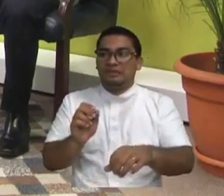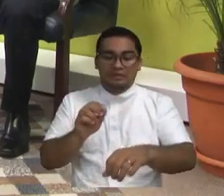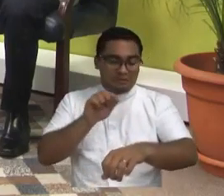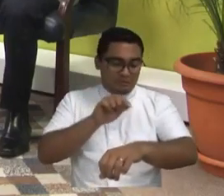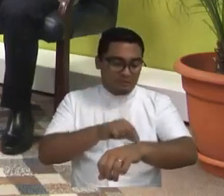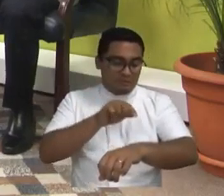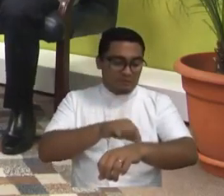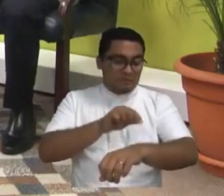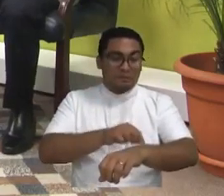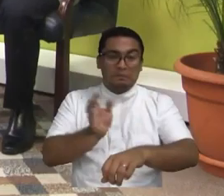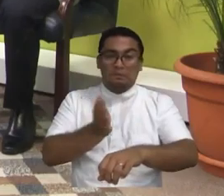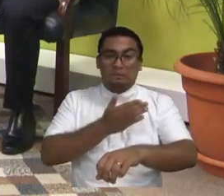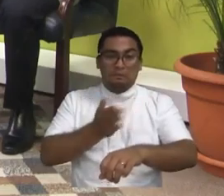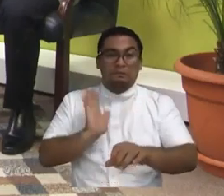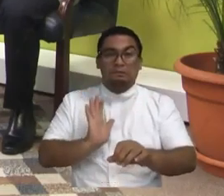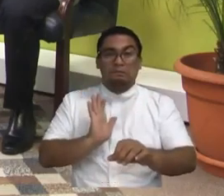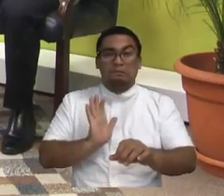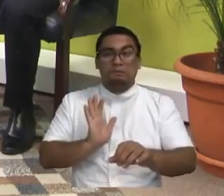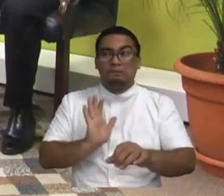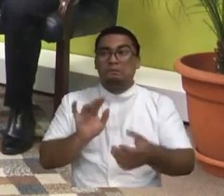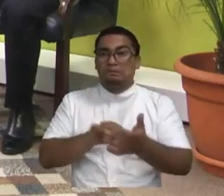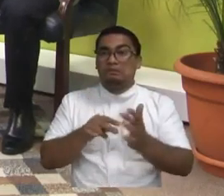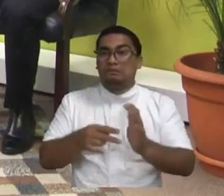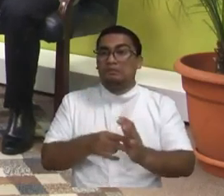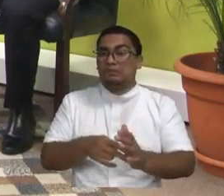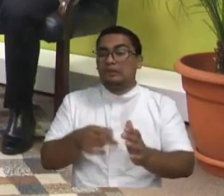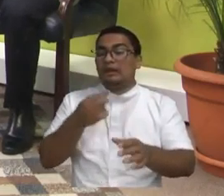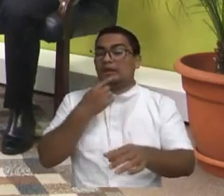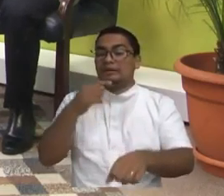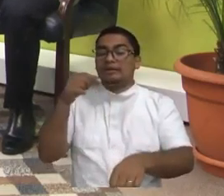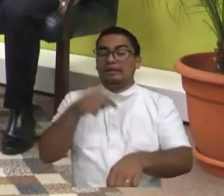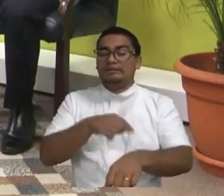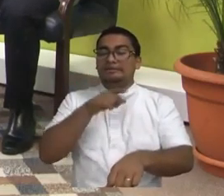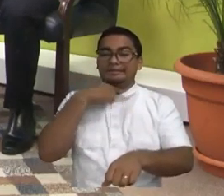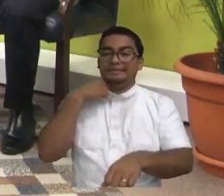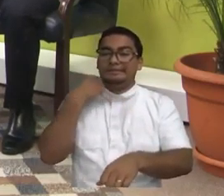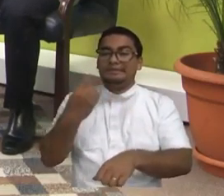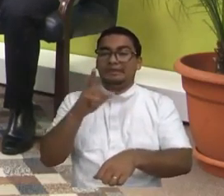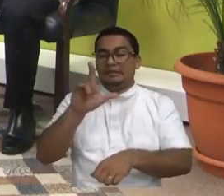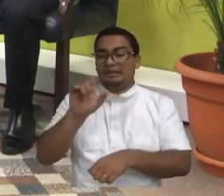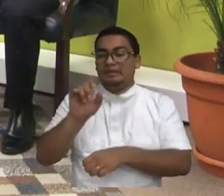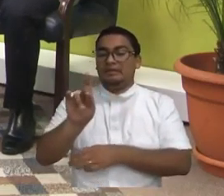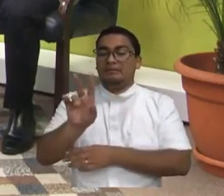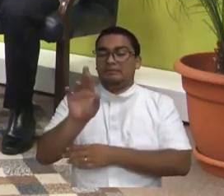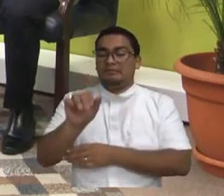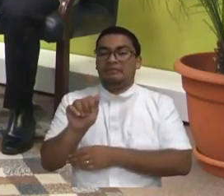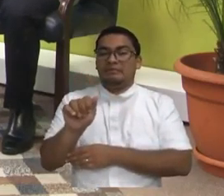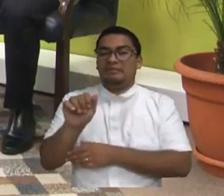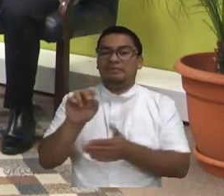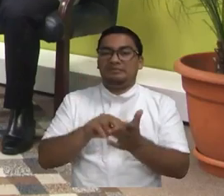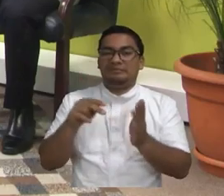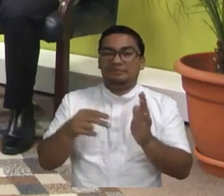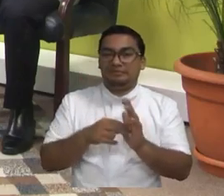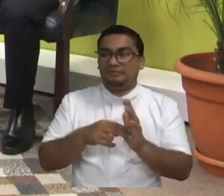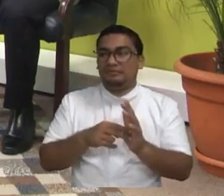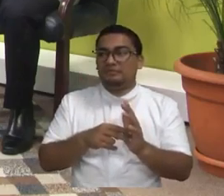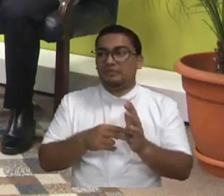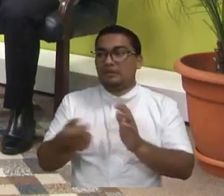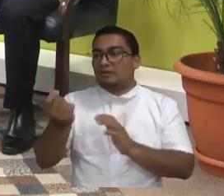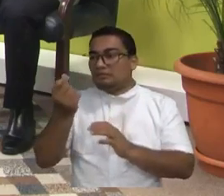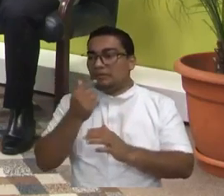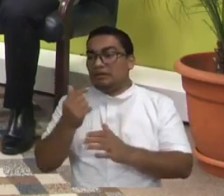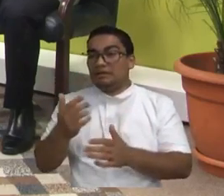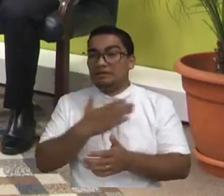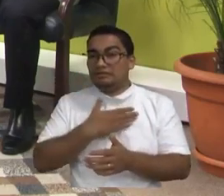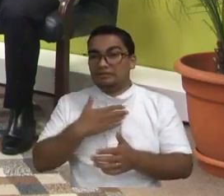y no siente absolutamente. Entonces, esa es la que nosotros queremos captar, porque esa es la que está localizada y al darle tratamiento va a